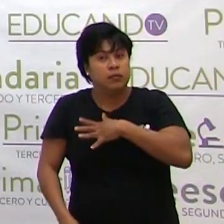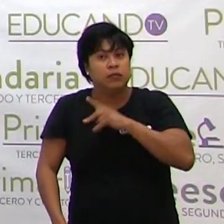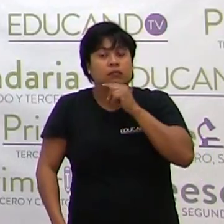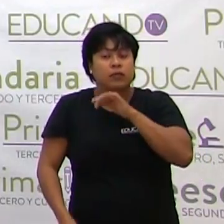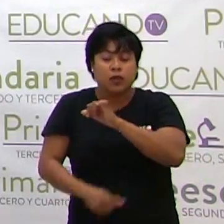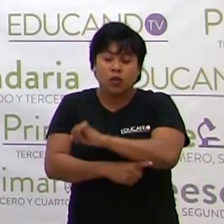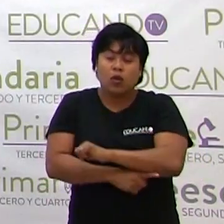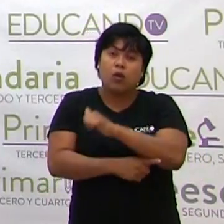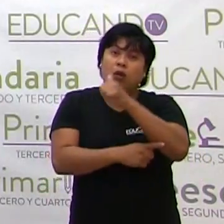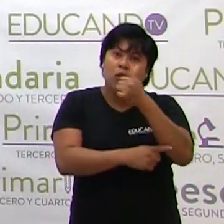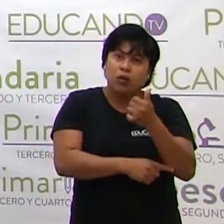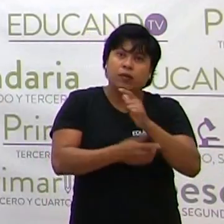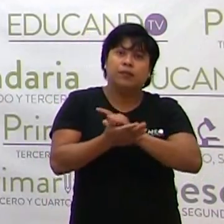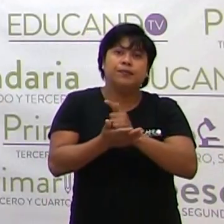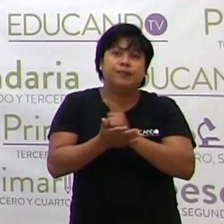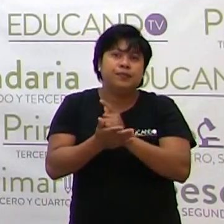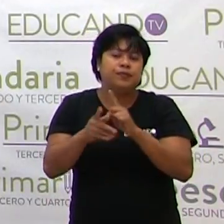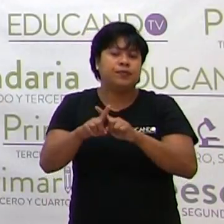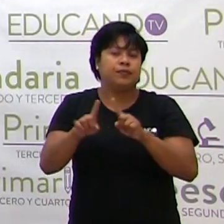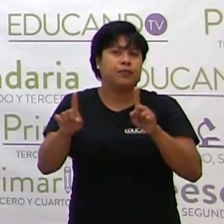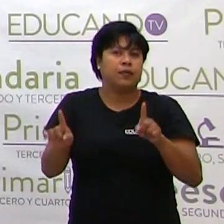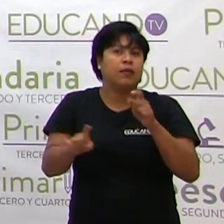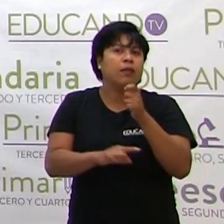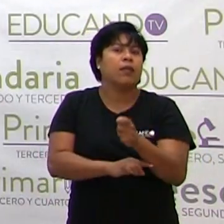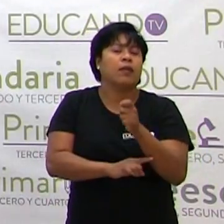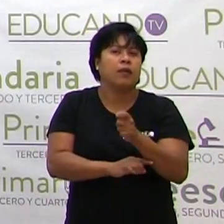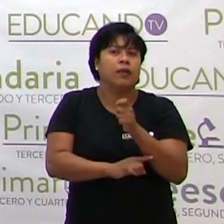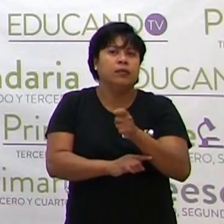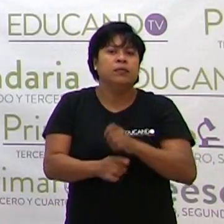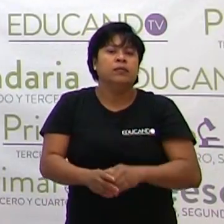los otros tipos que son de